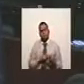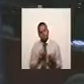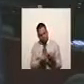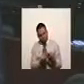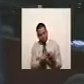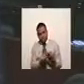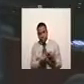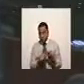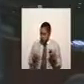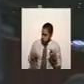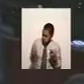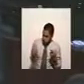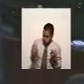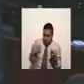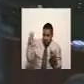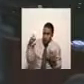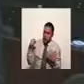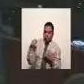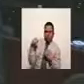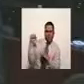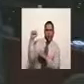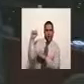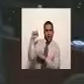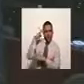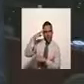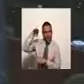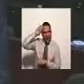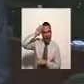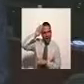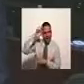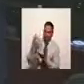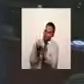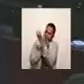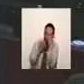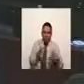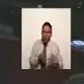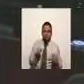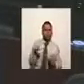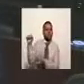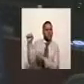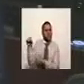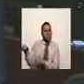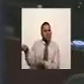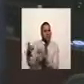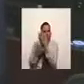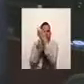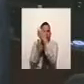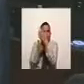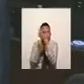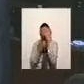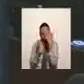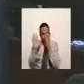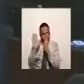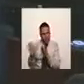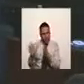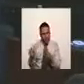en los primeros años de la Revolución Cubana, el gobierno de Cuba promovió